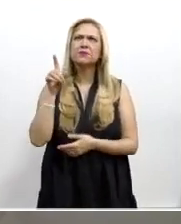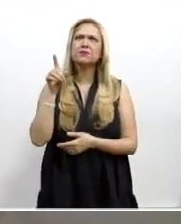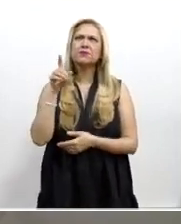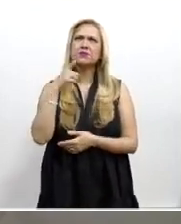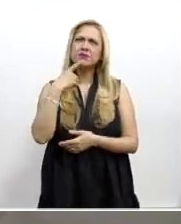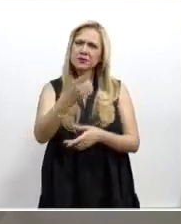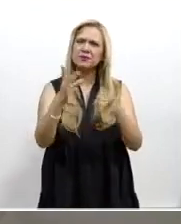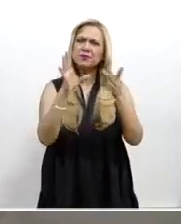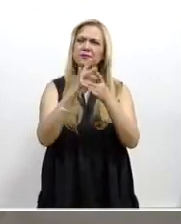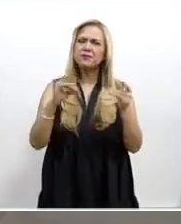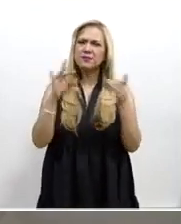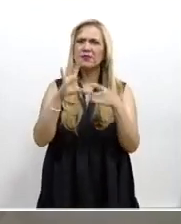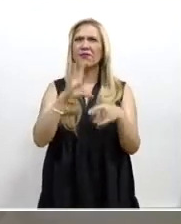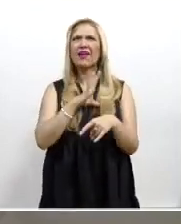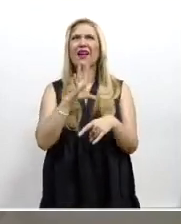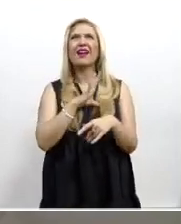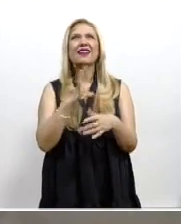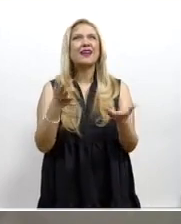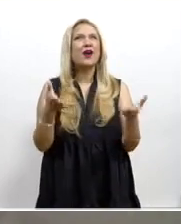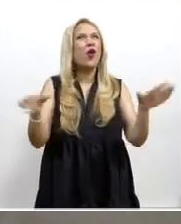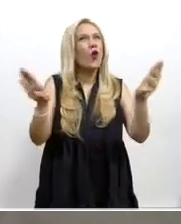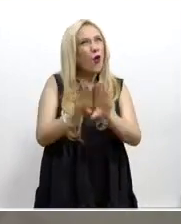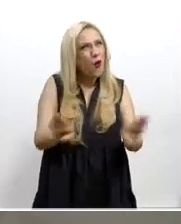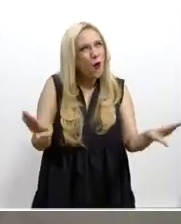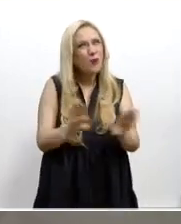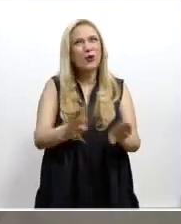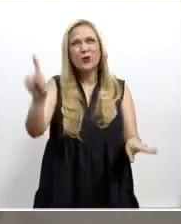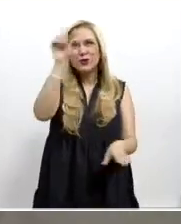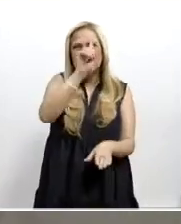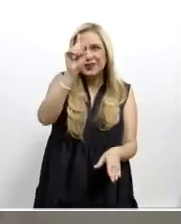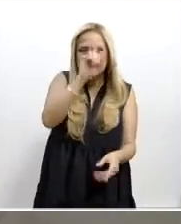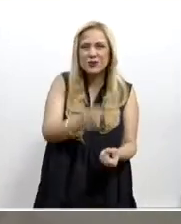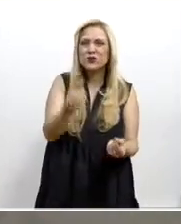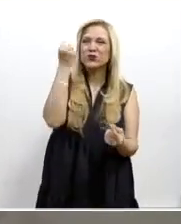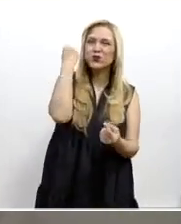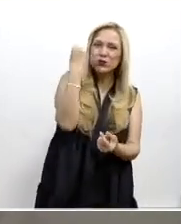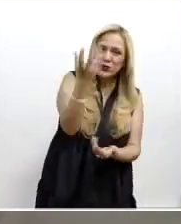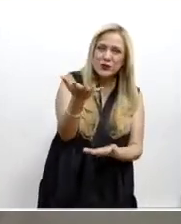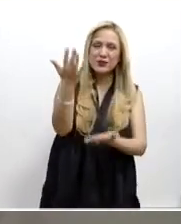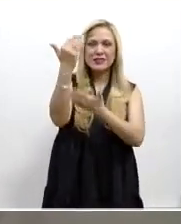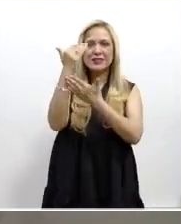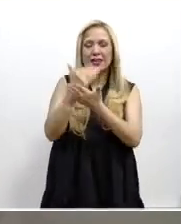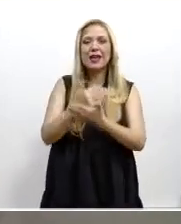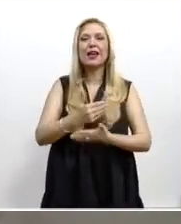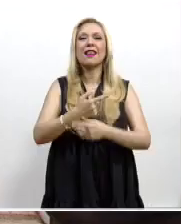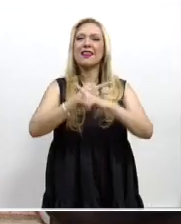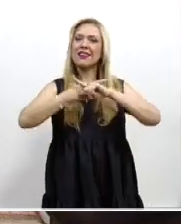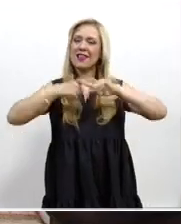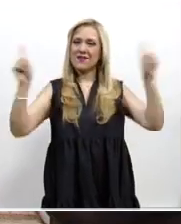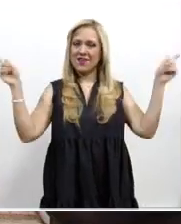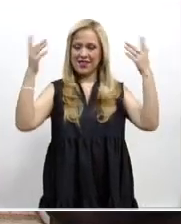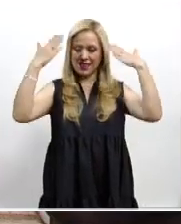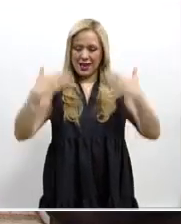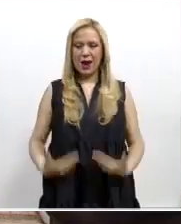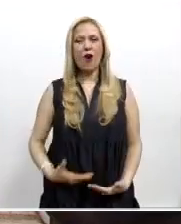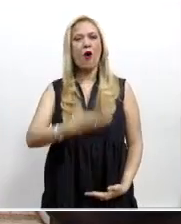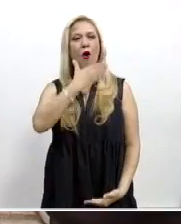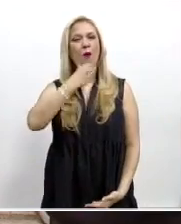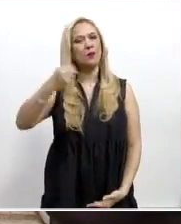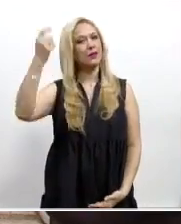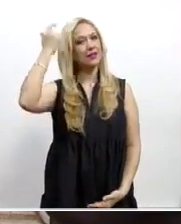una receta, una guía específica para ser un hombre diferente, para tener una nueva